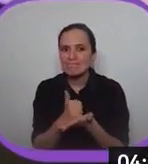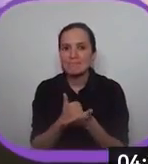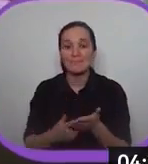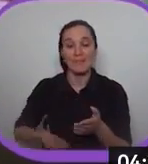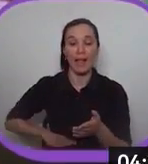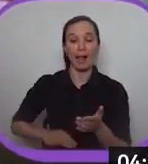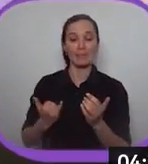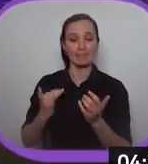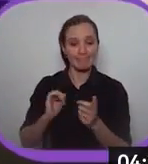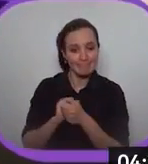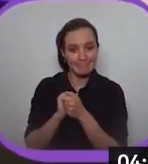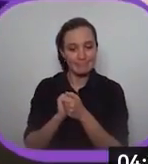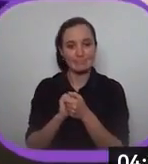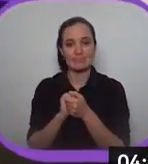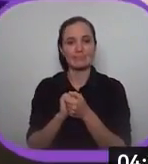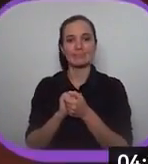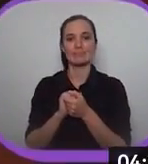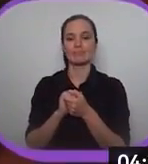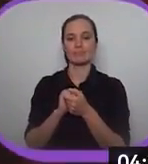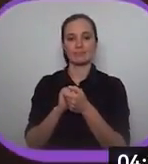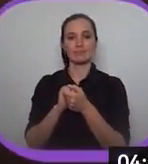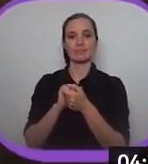Toda esta espera me ha abierto el apetito.